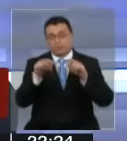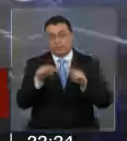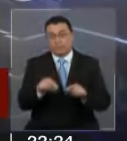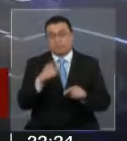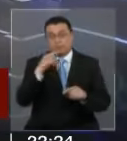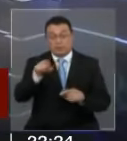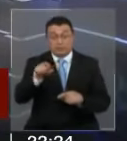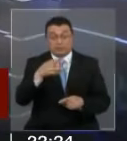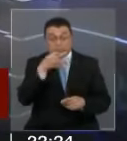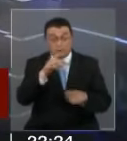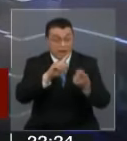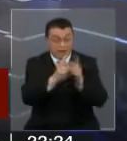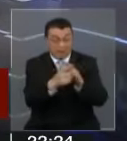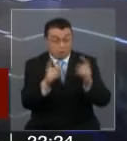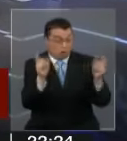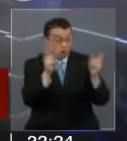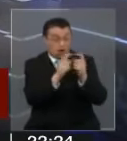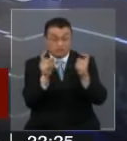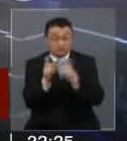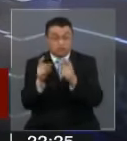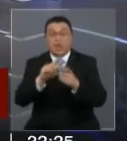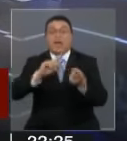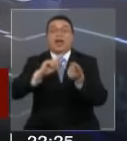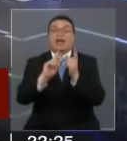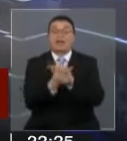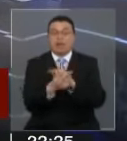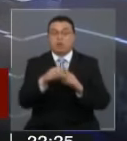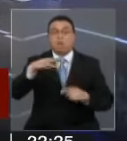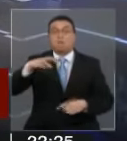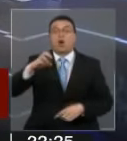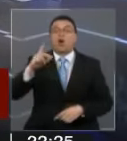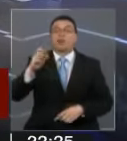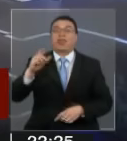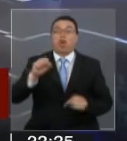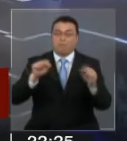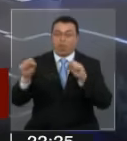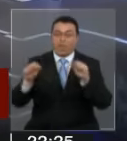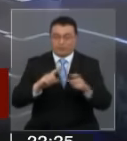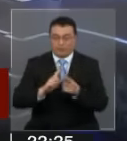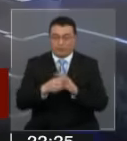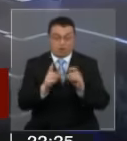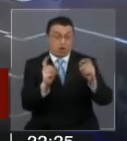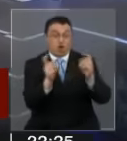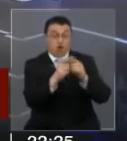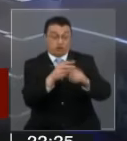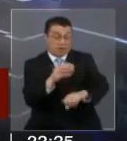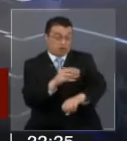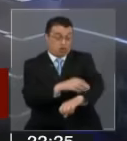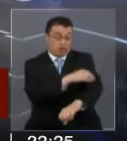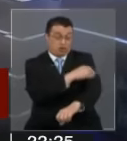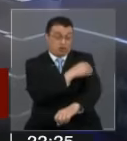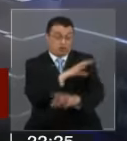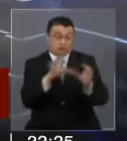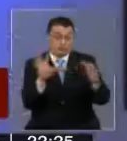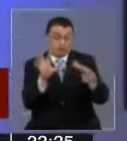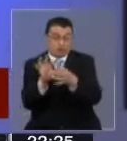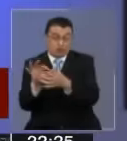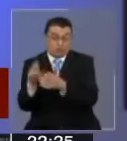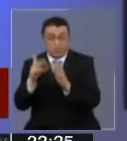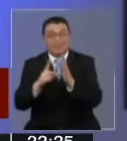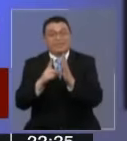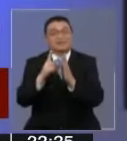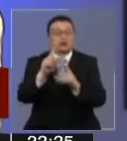irrelevante. Cambiar esa desconexión significa un cambio completo en el modelo político. Cambiar esa desconexión significa un cambio completo en el modelo extractivista de